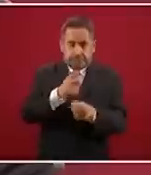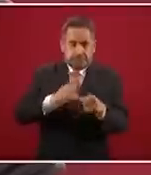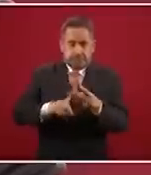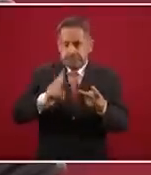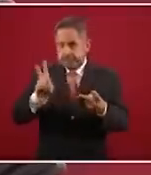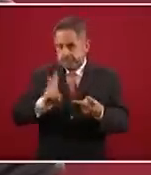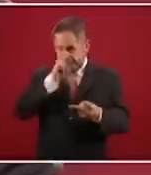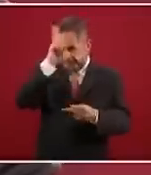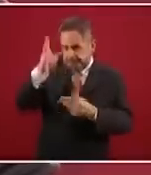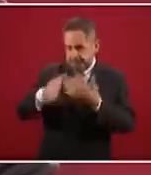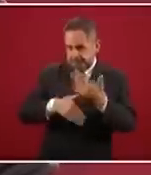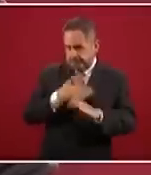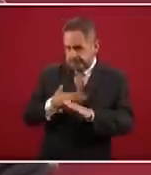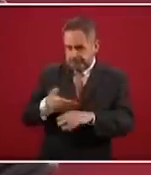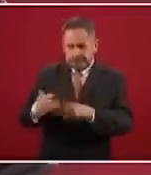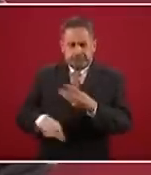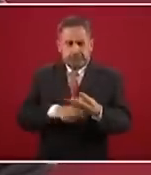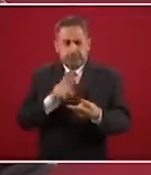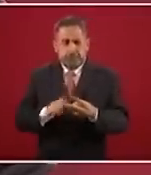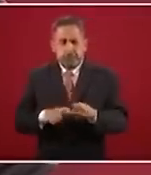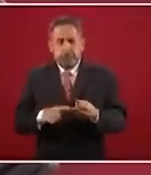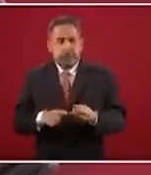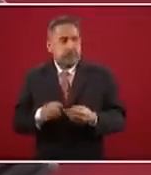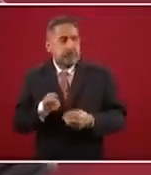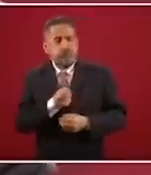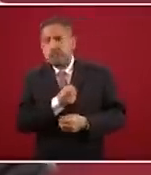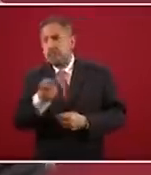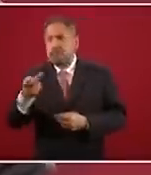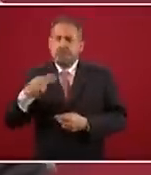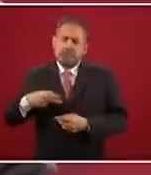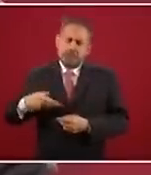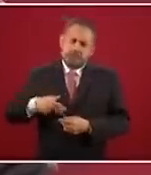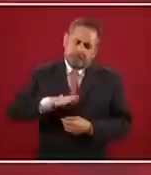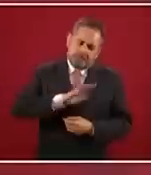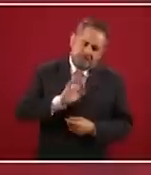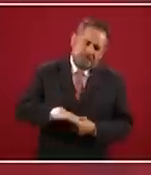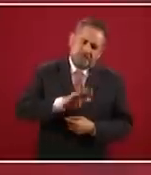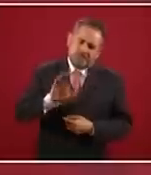violencia, en el que han perdido la vida muchas gentes.